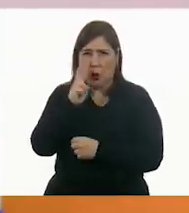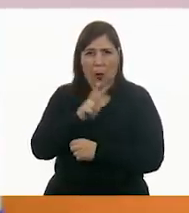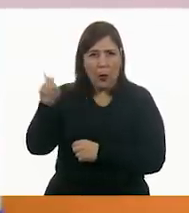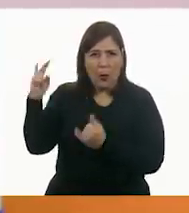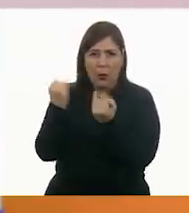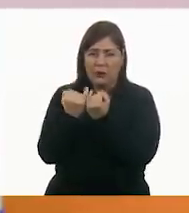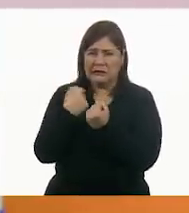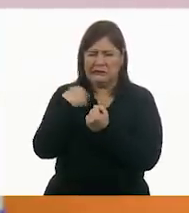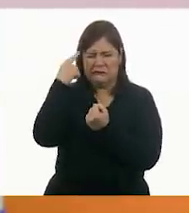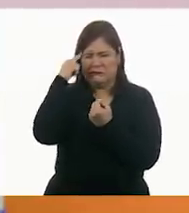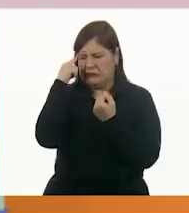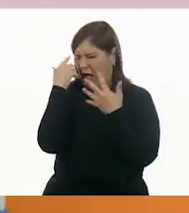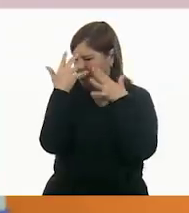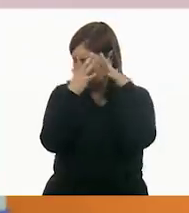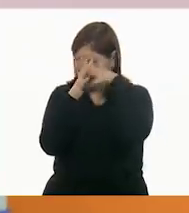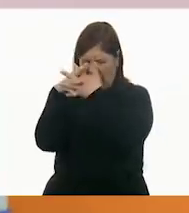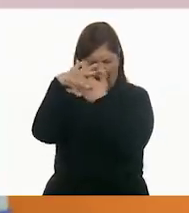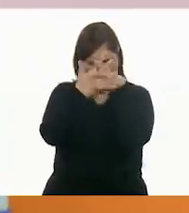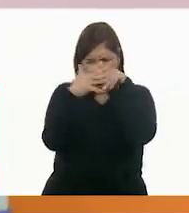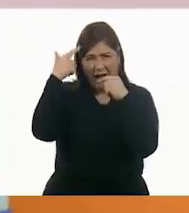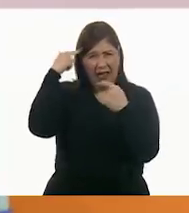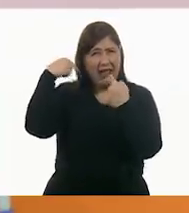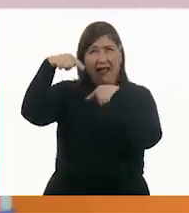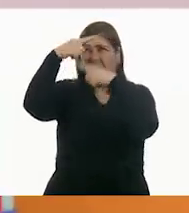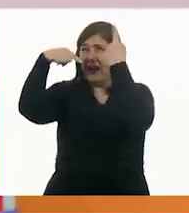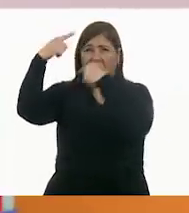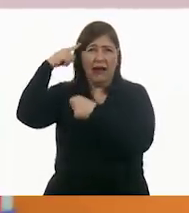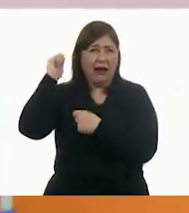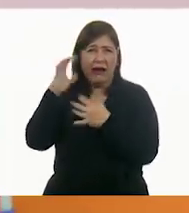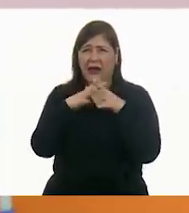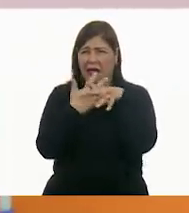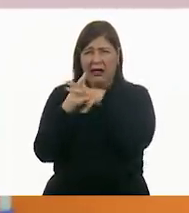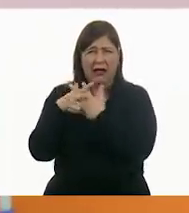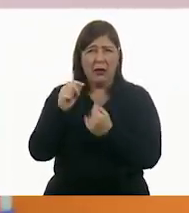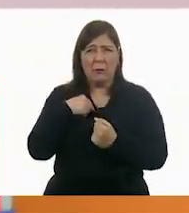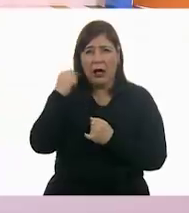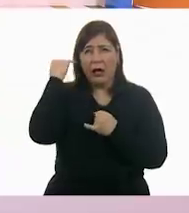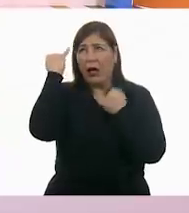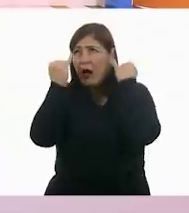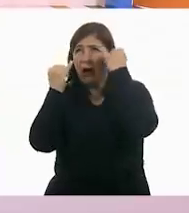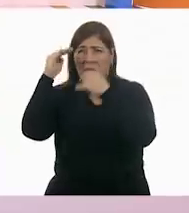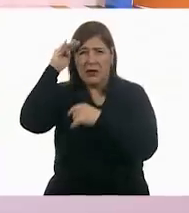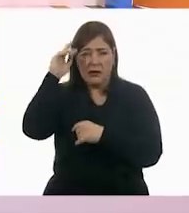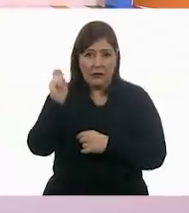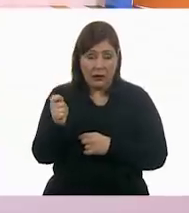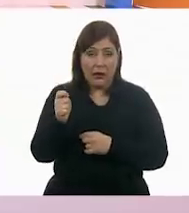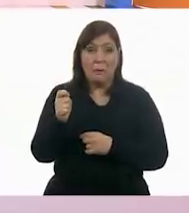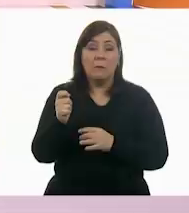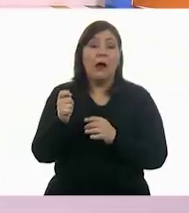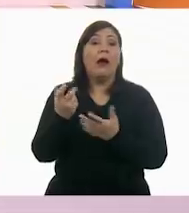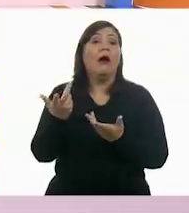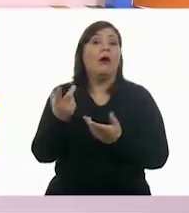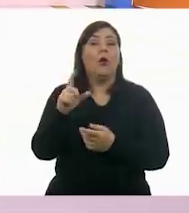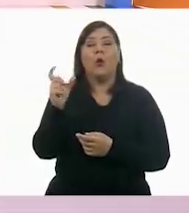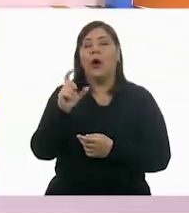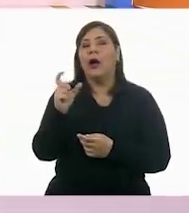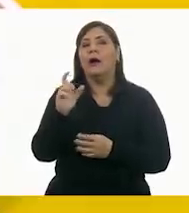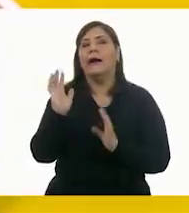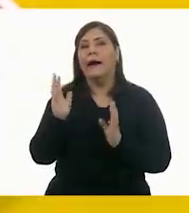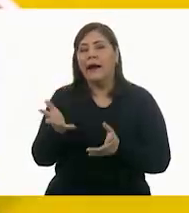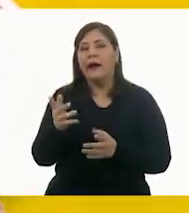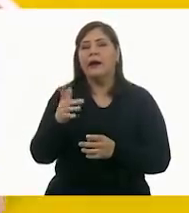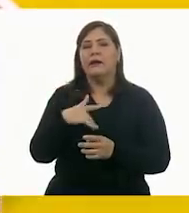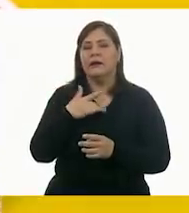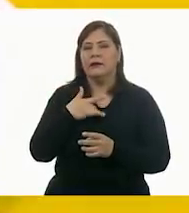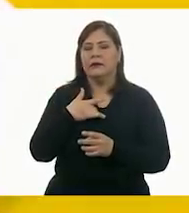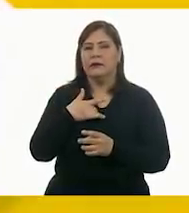tus pensamientos, de un lado para otro, todos revueltos. Pero, ¿qué pasa, Mariana, cuando